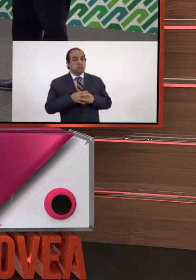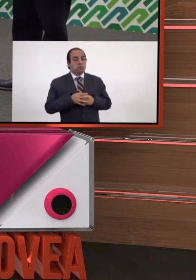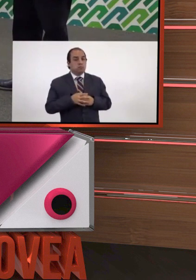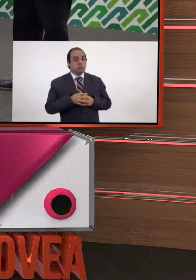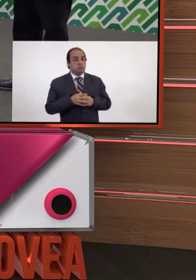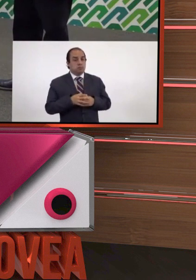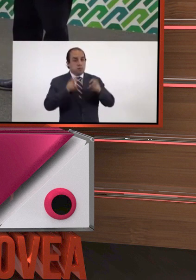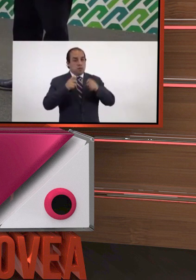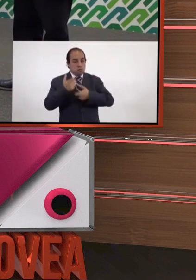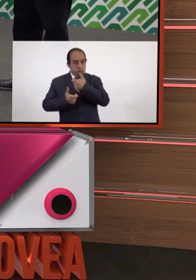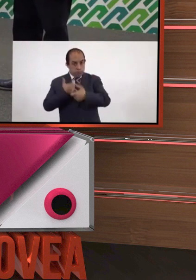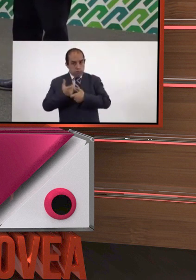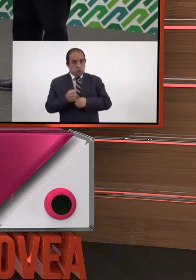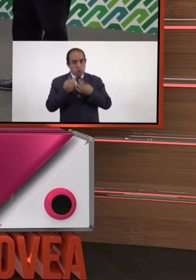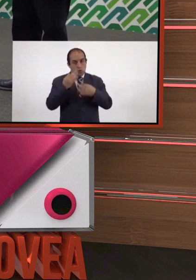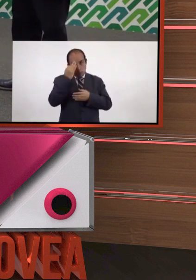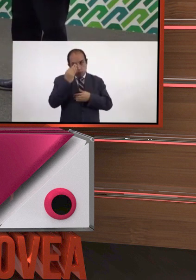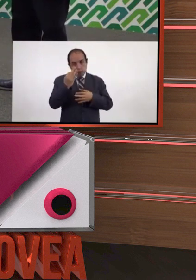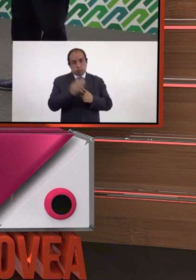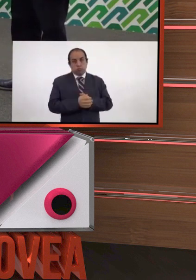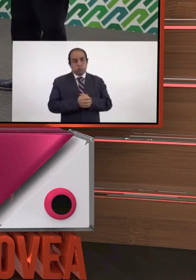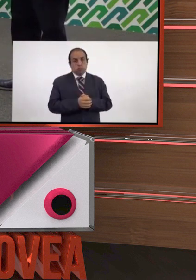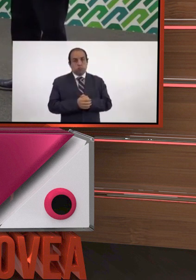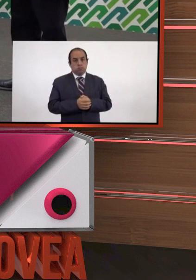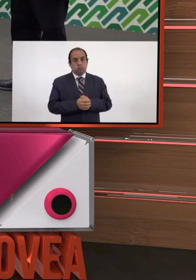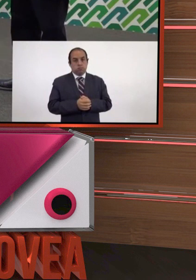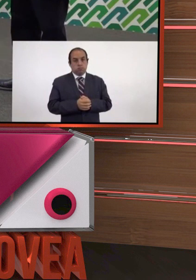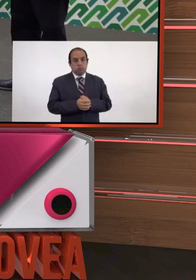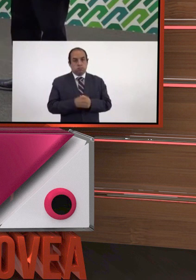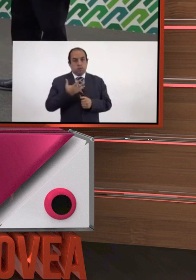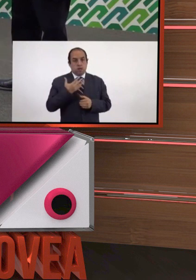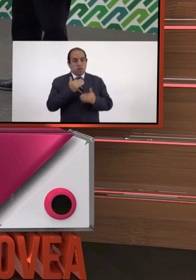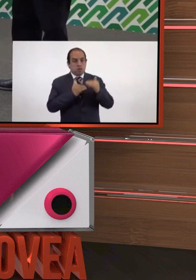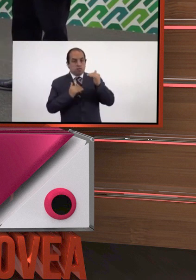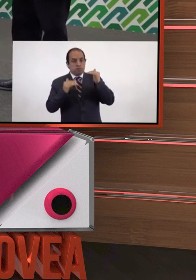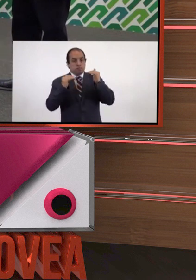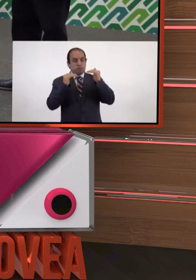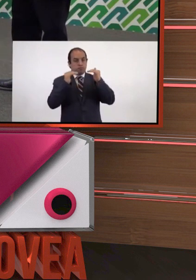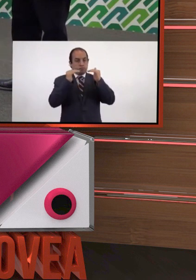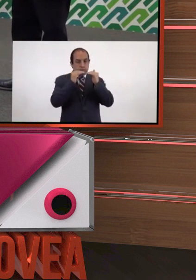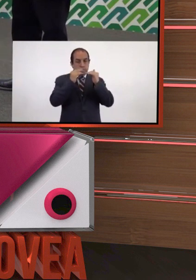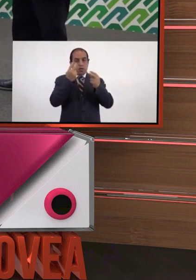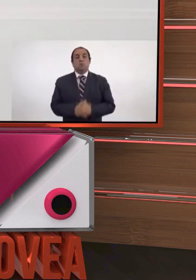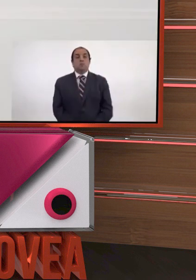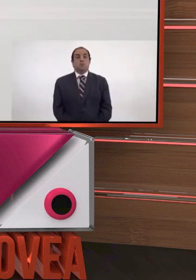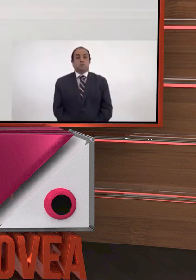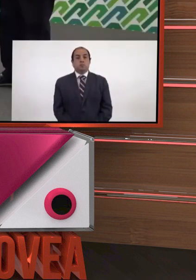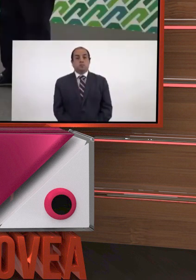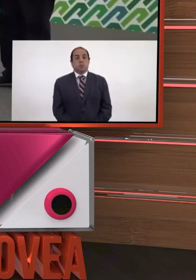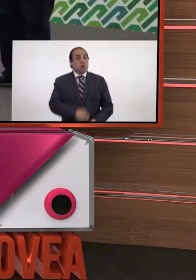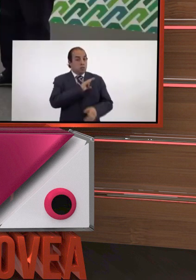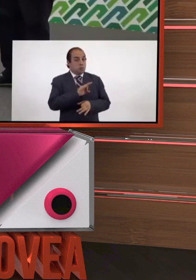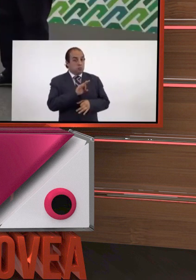en el tema económico, cuánto se tardará en recuperar para llegar a lo que estaban en 2019? No sé si han hecho ese análisis. ¿Se dan